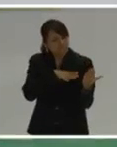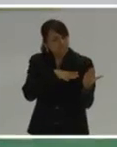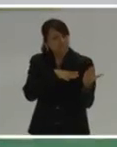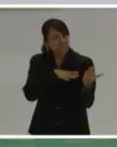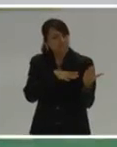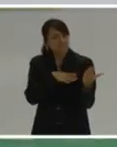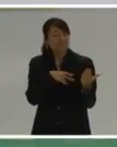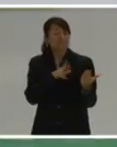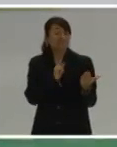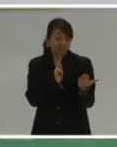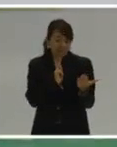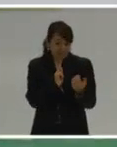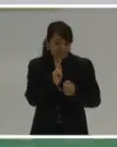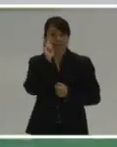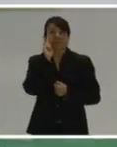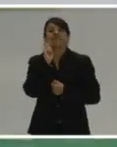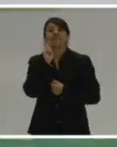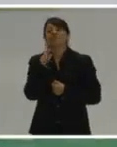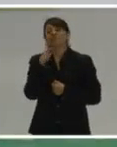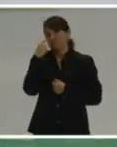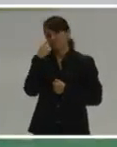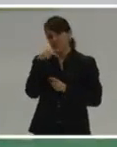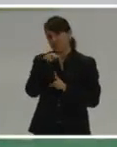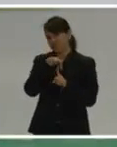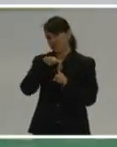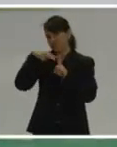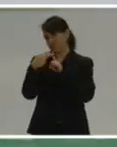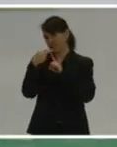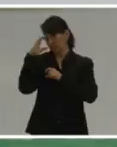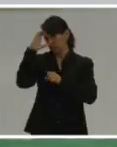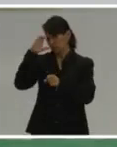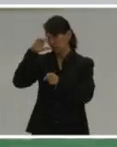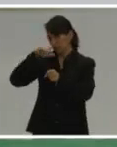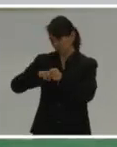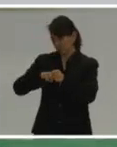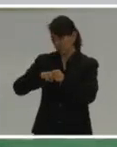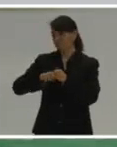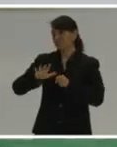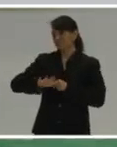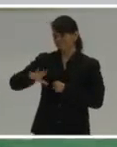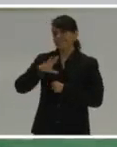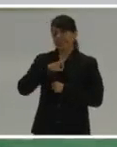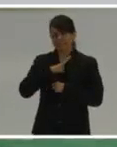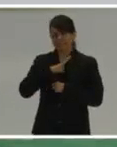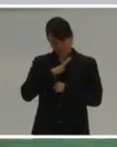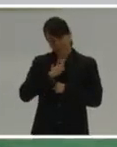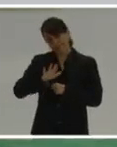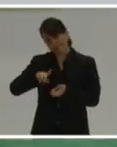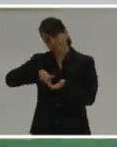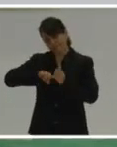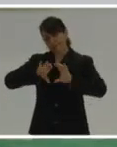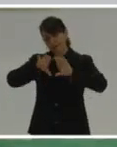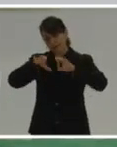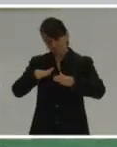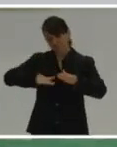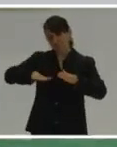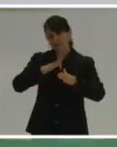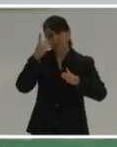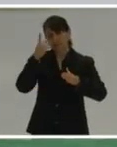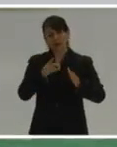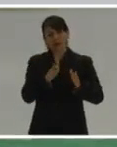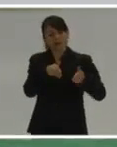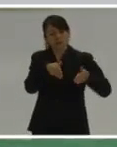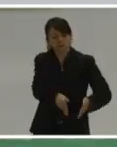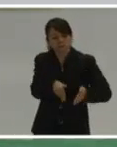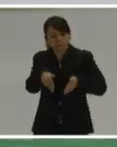culturalmente, ¿verdad? Tenemos cementerios clandestinos en la comunidad, ¿verdad? Ahí no hay